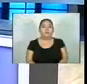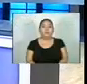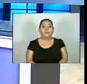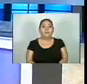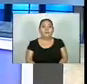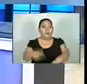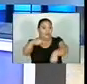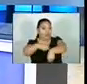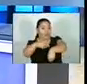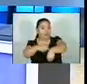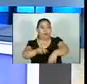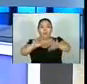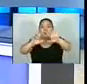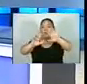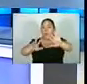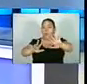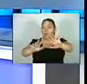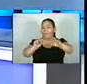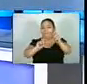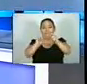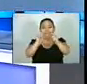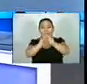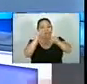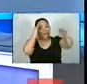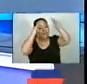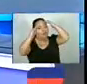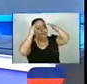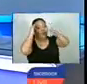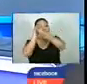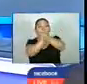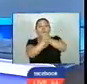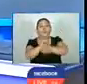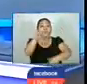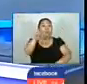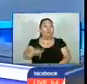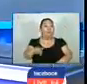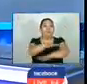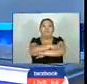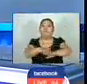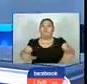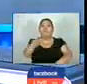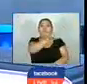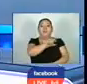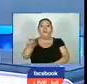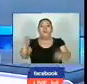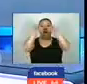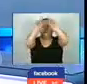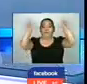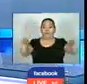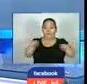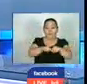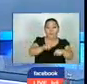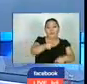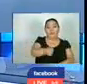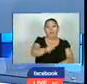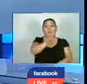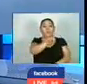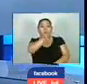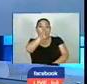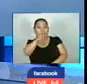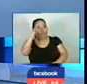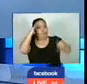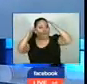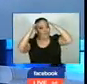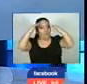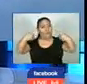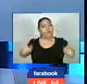Son las ocho de la noche, qué gusto que nos acompañen, que finalicen su semana con Canal 12, con Noticiero Hechos, Emisión Estelar, los